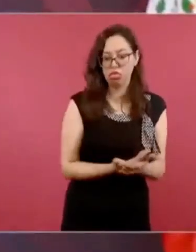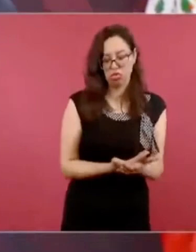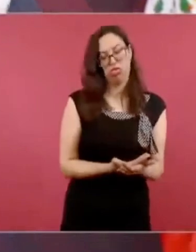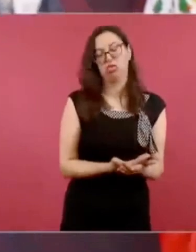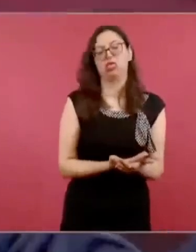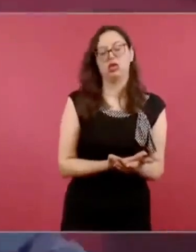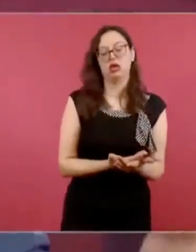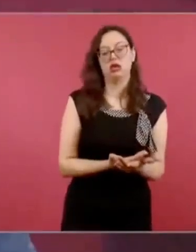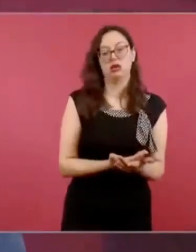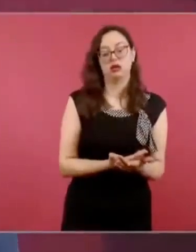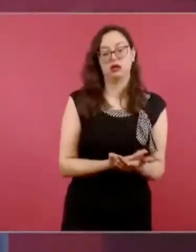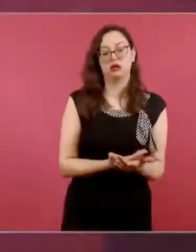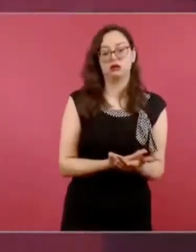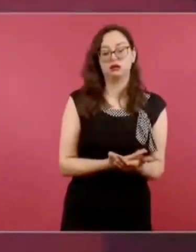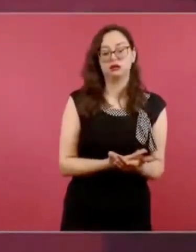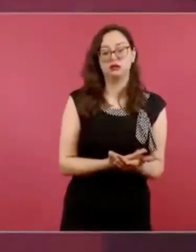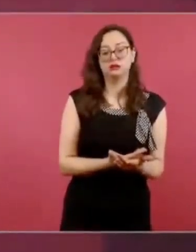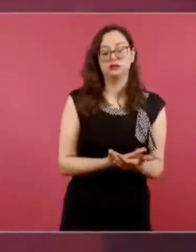de